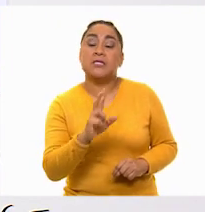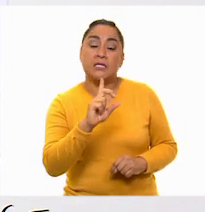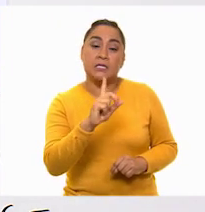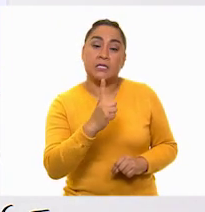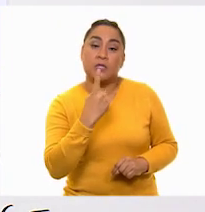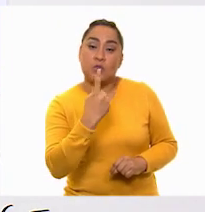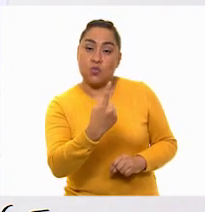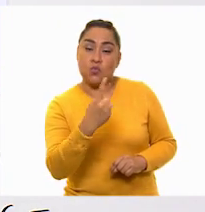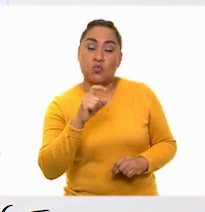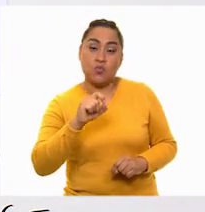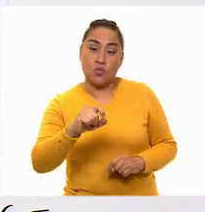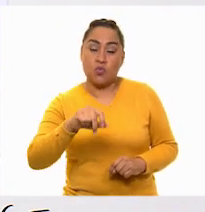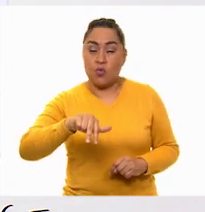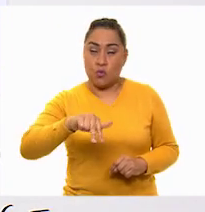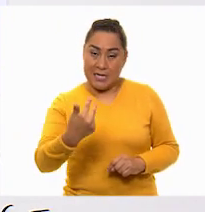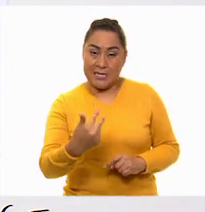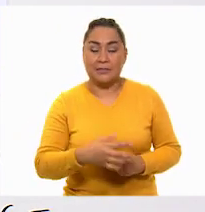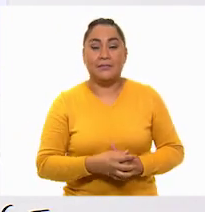31.13.